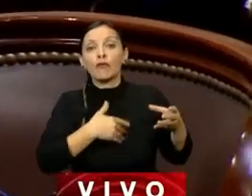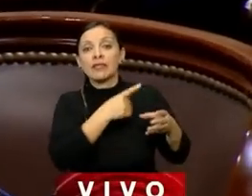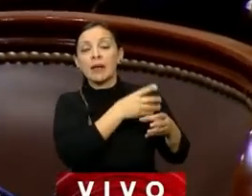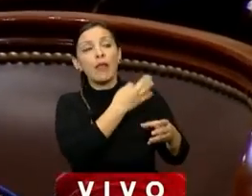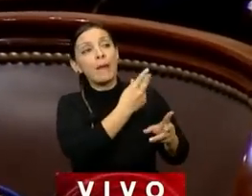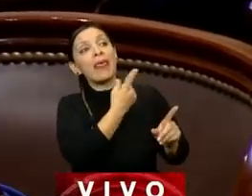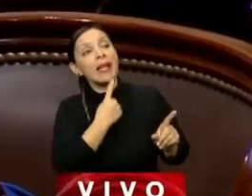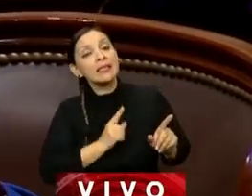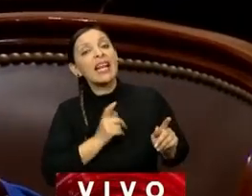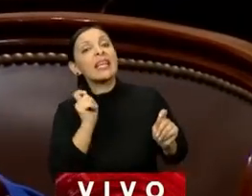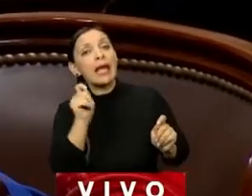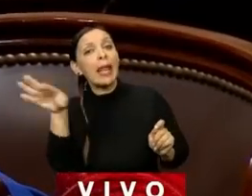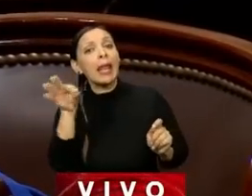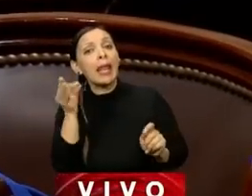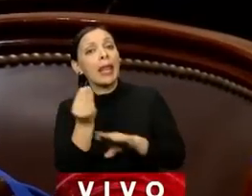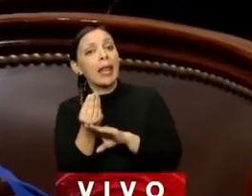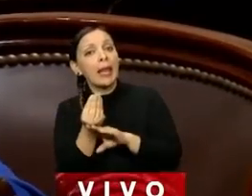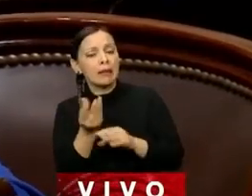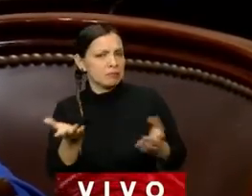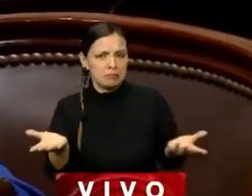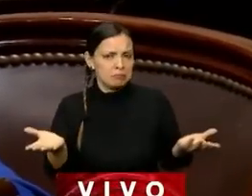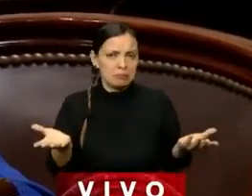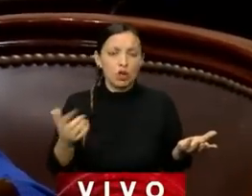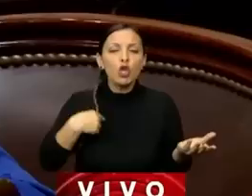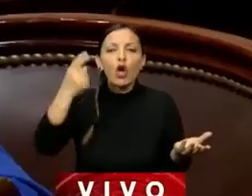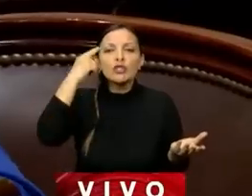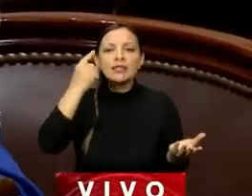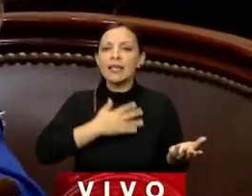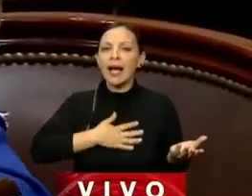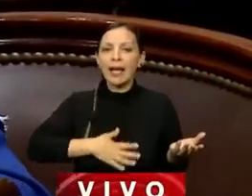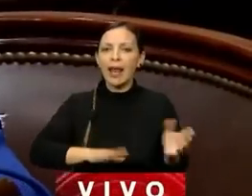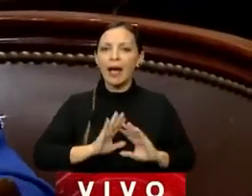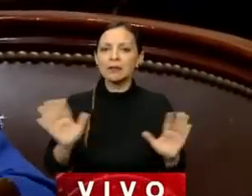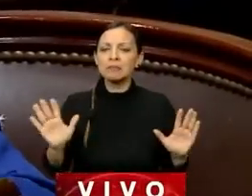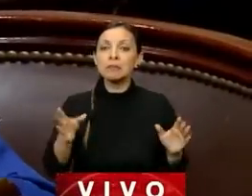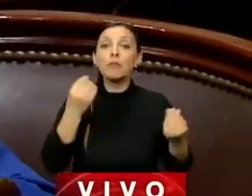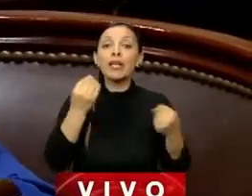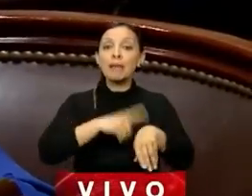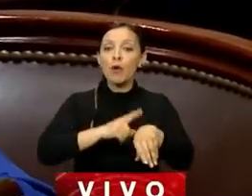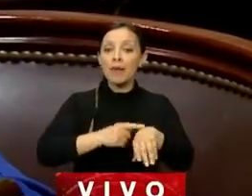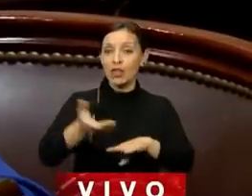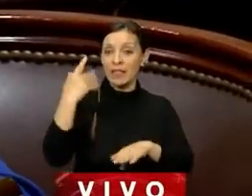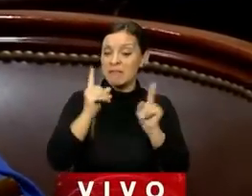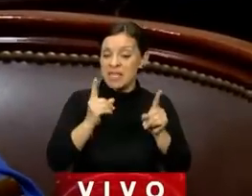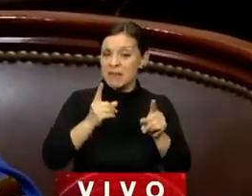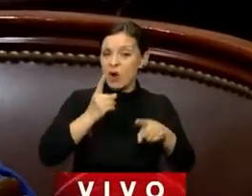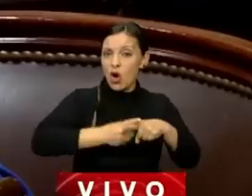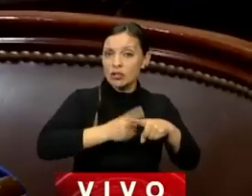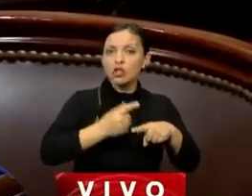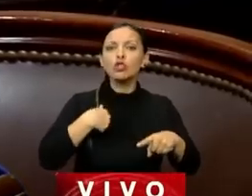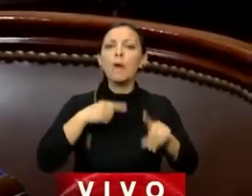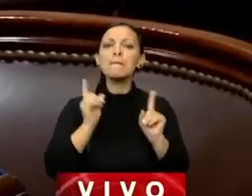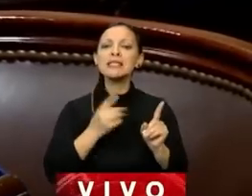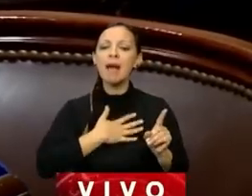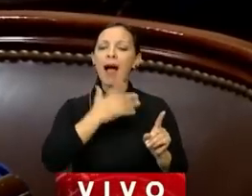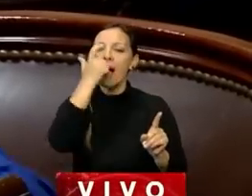quién es el que va a ocupar ese cargo. Tengo la conciencia tranquila, porque cuando hicimos esta misma ceremonia, yo